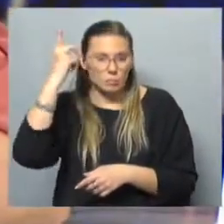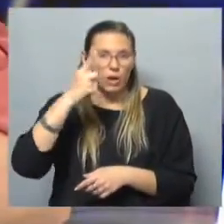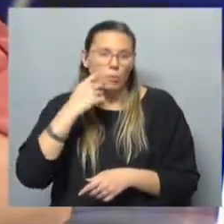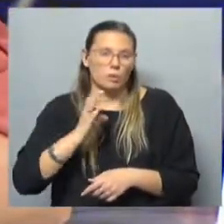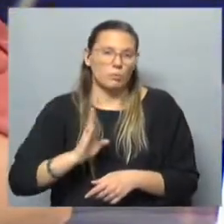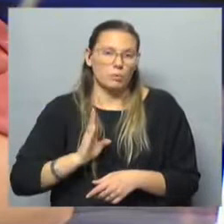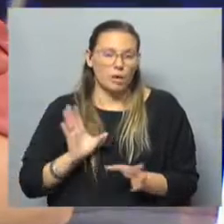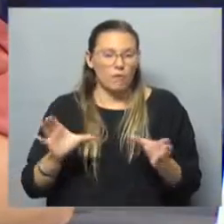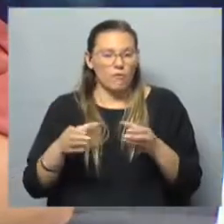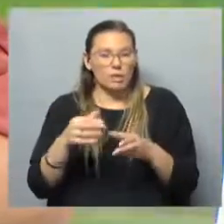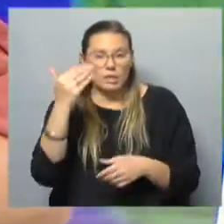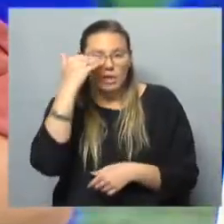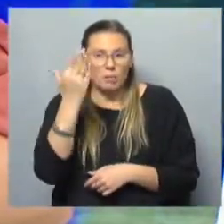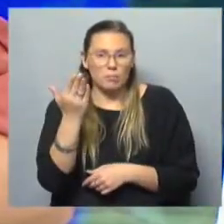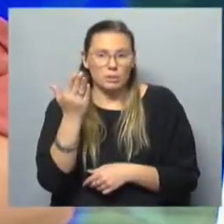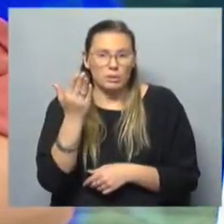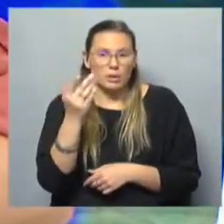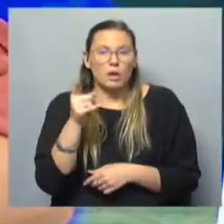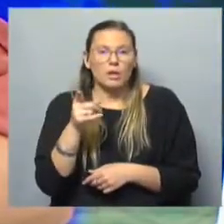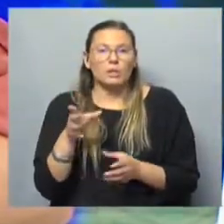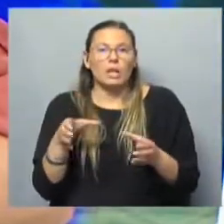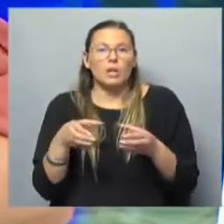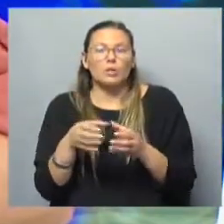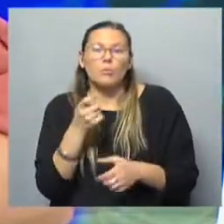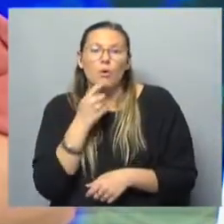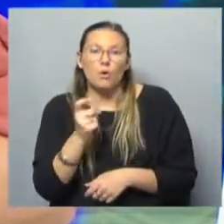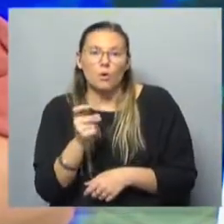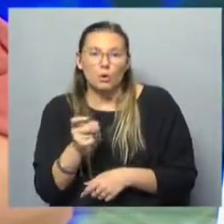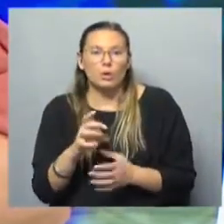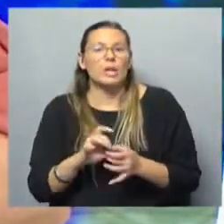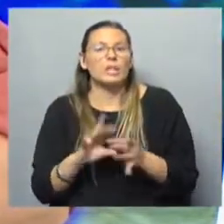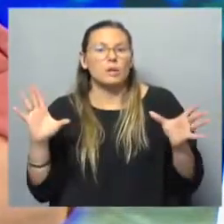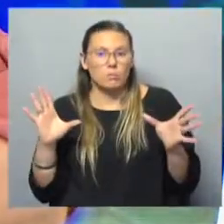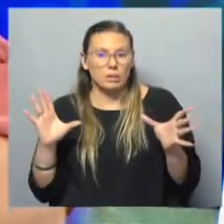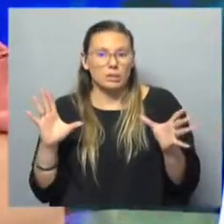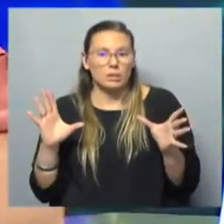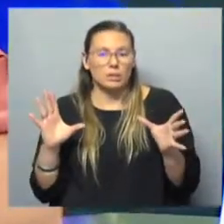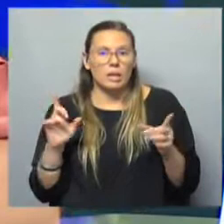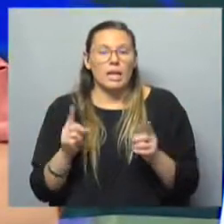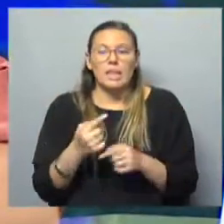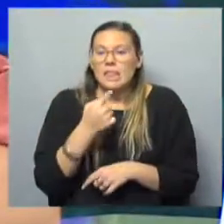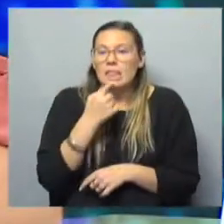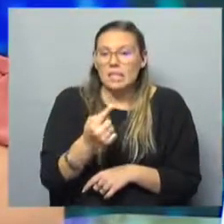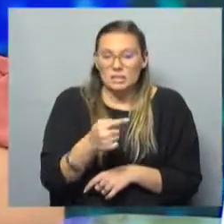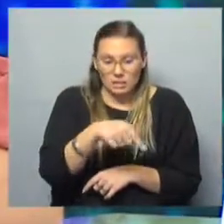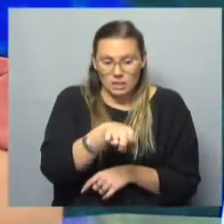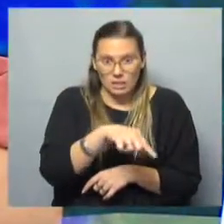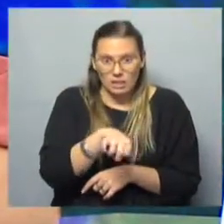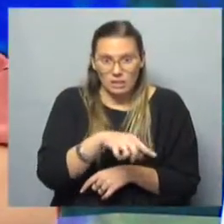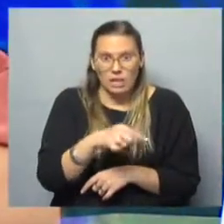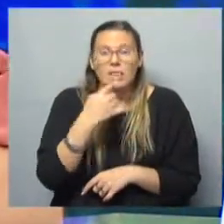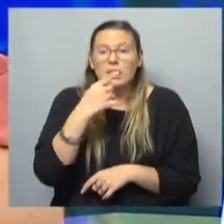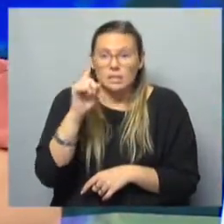diputadas del Frente Amplio, del Partido Colorado, el Partido Independiente, en fin, lo que dicen es que, y según